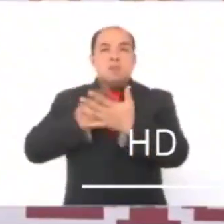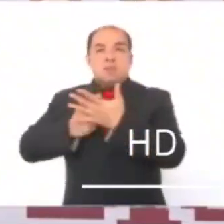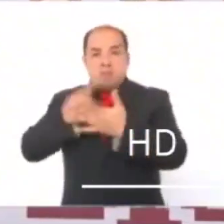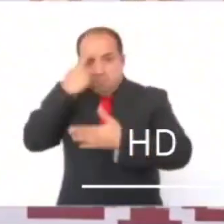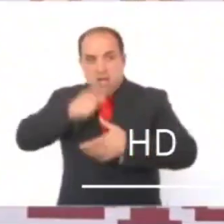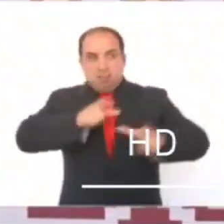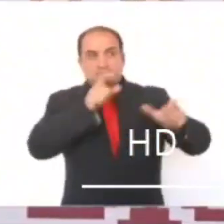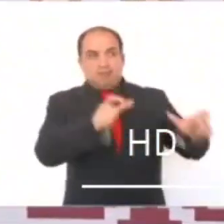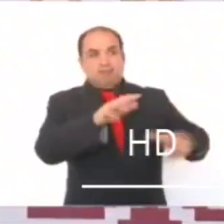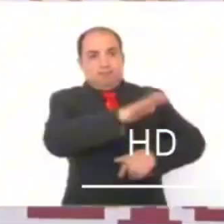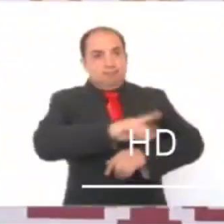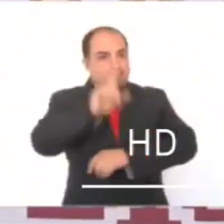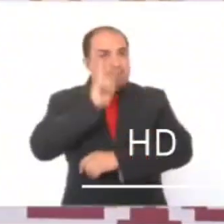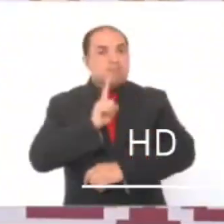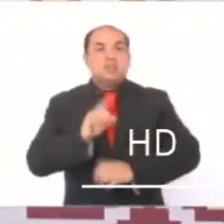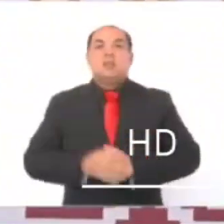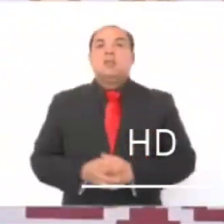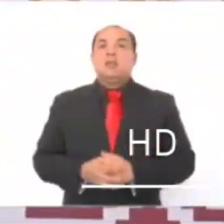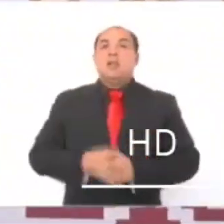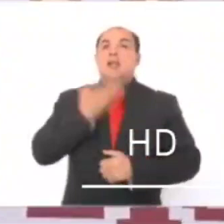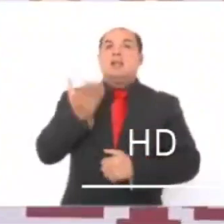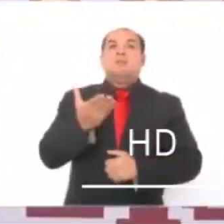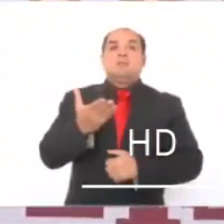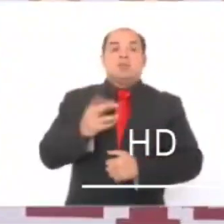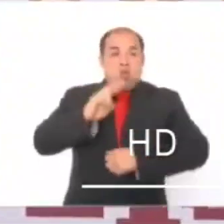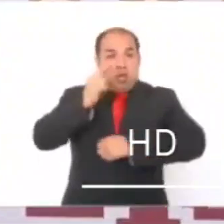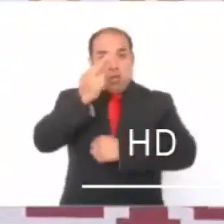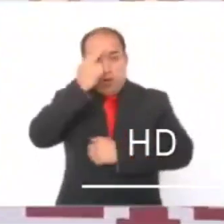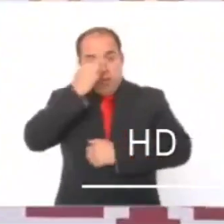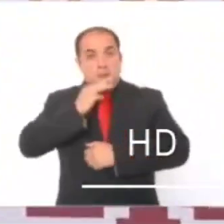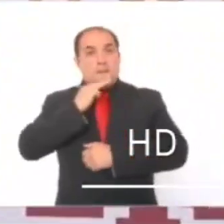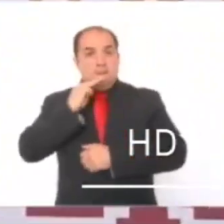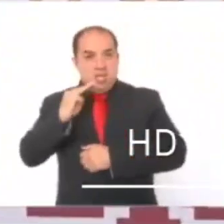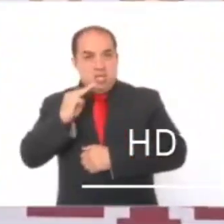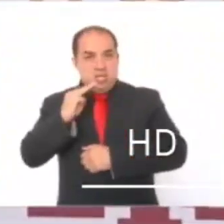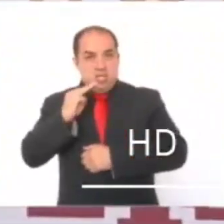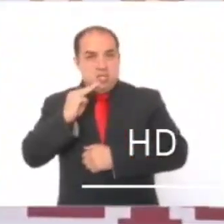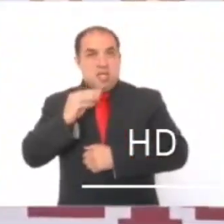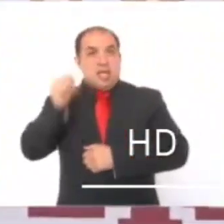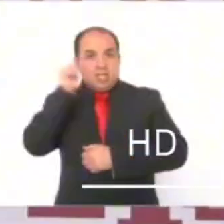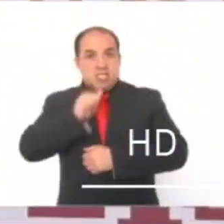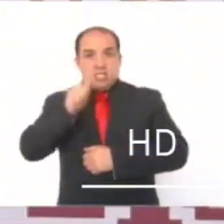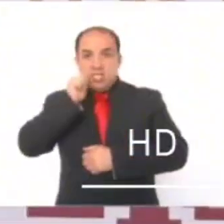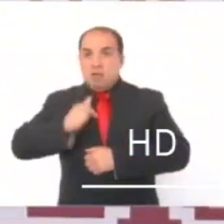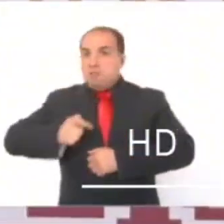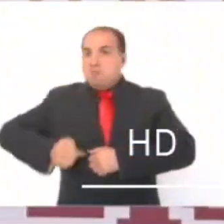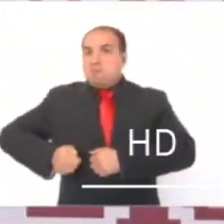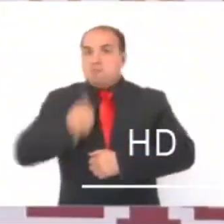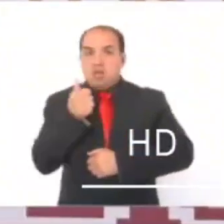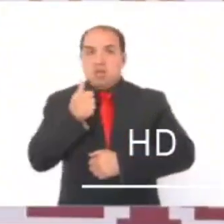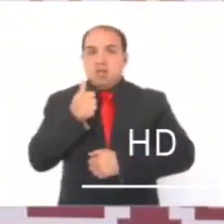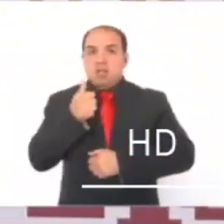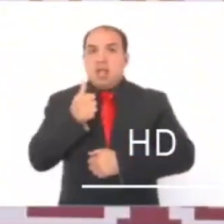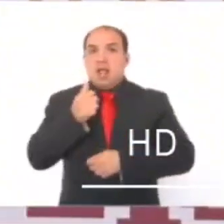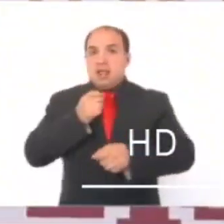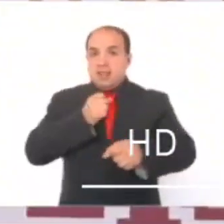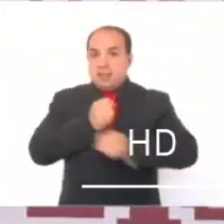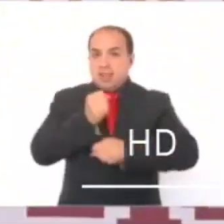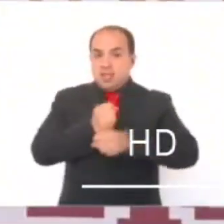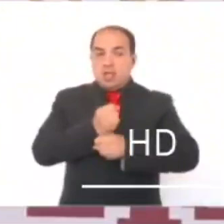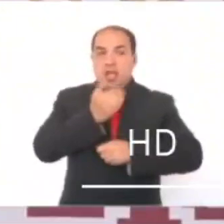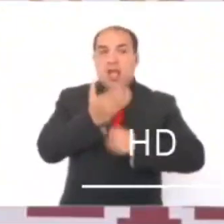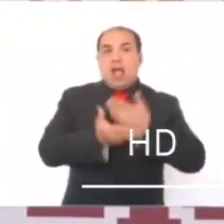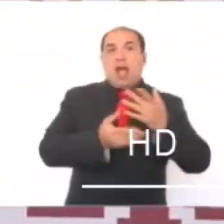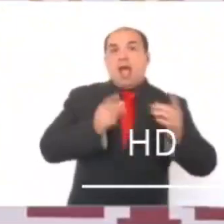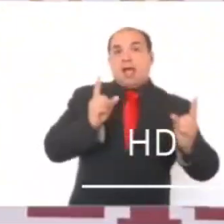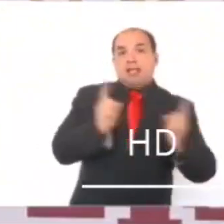Por eso les pido que nos llevemos el mensaje de que siempre a la primera se acerquen a los servicios, llamen